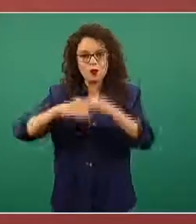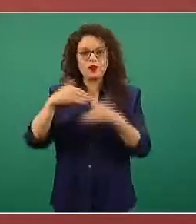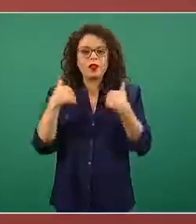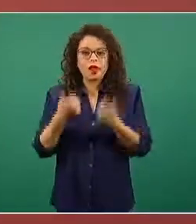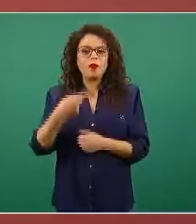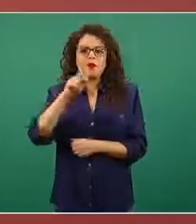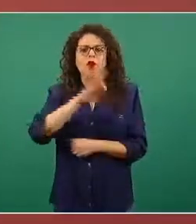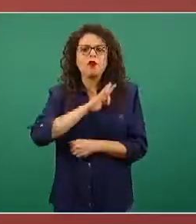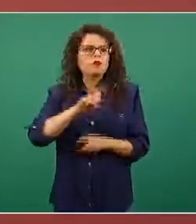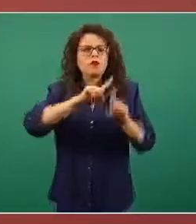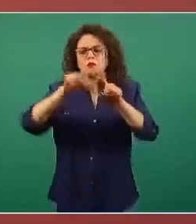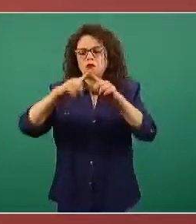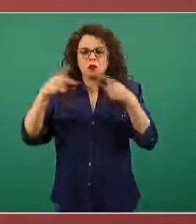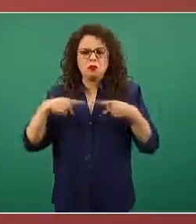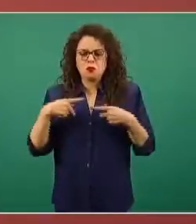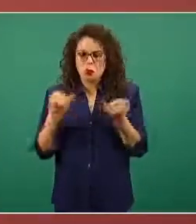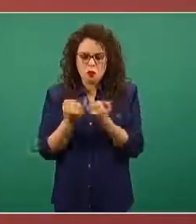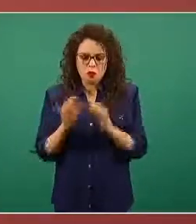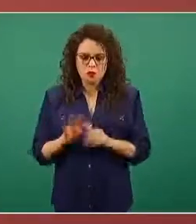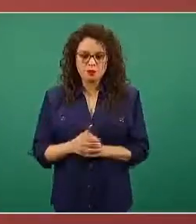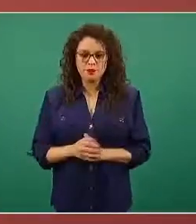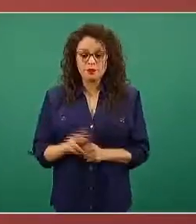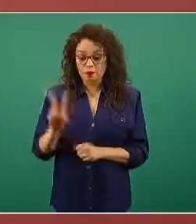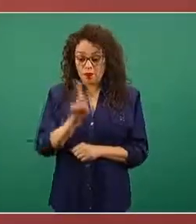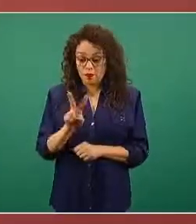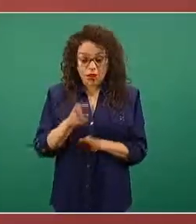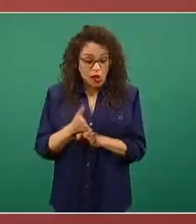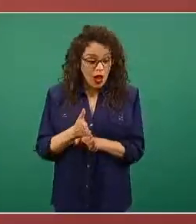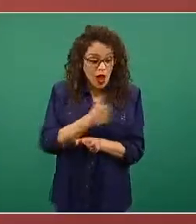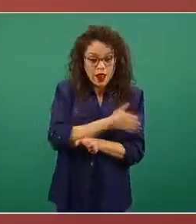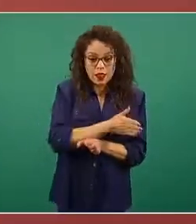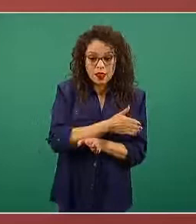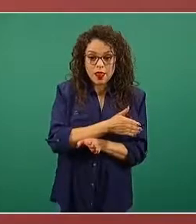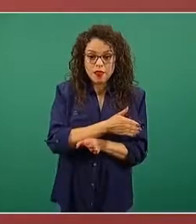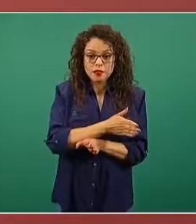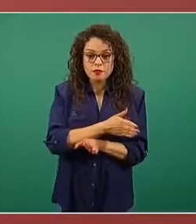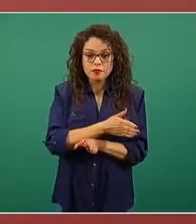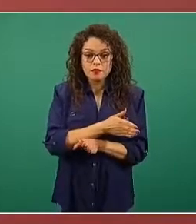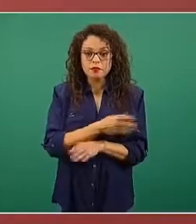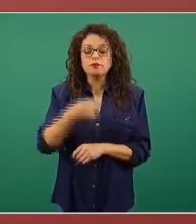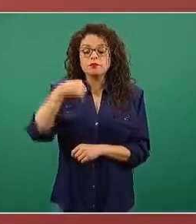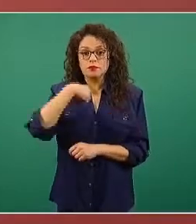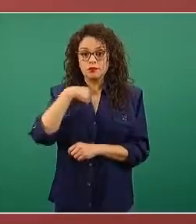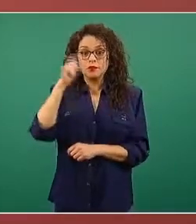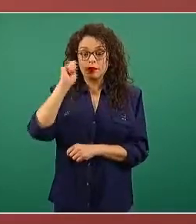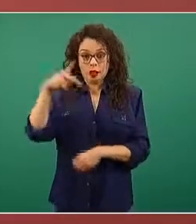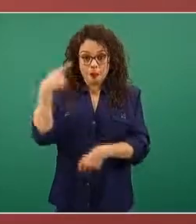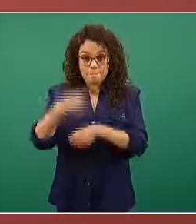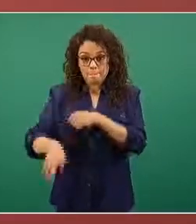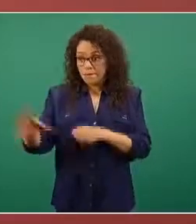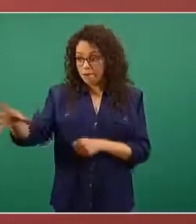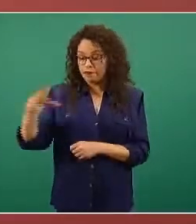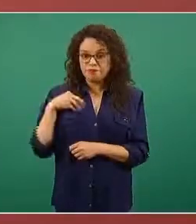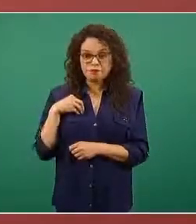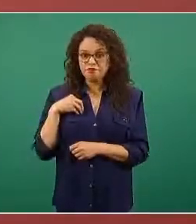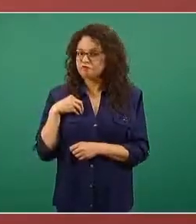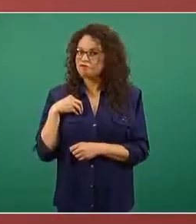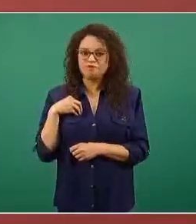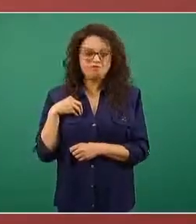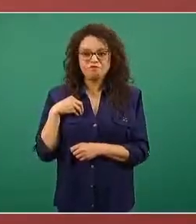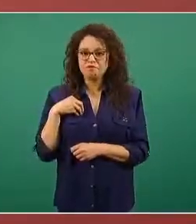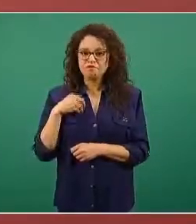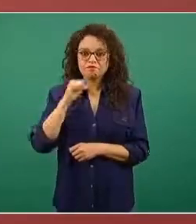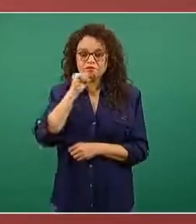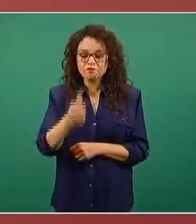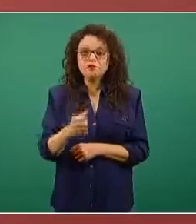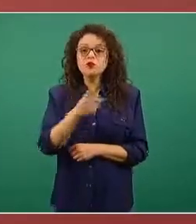persona, antes del viernes no contribuiría con mi riesgo de contagio. Solamente el que tuve en la